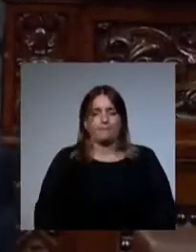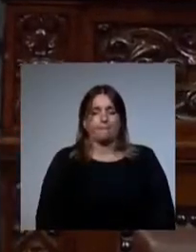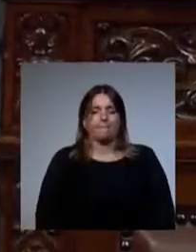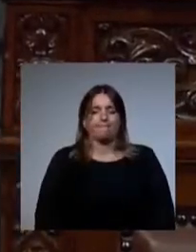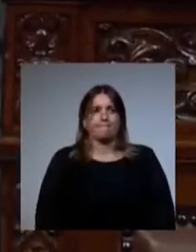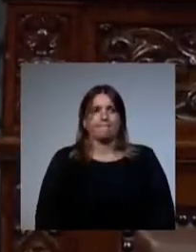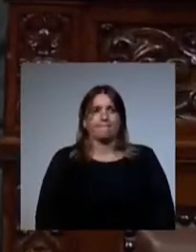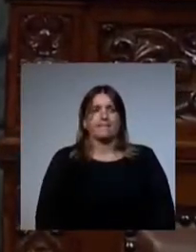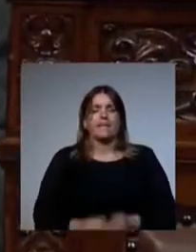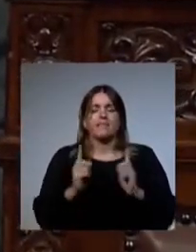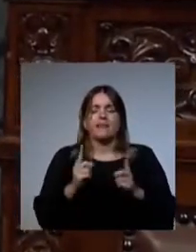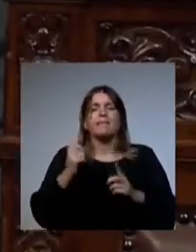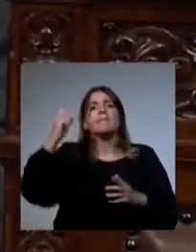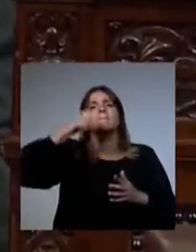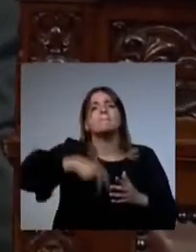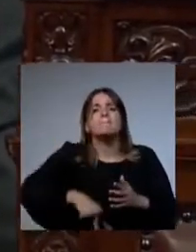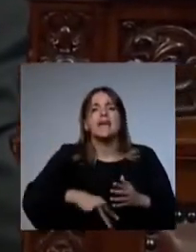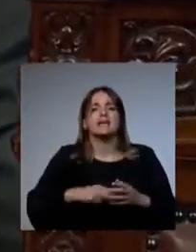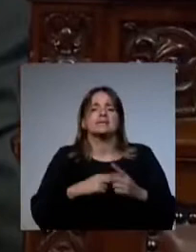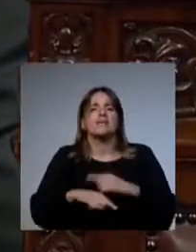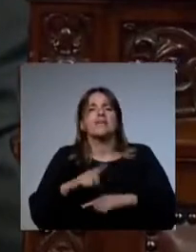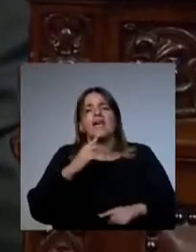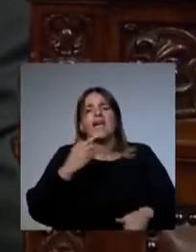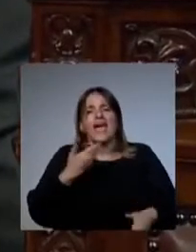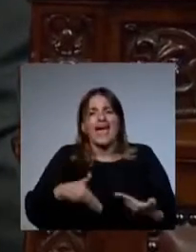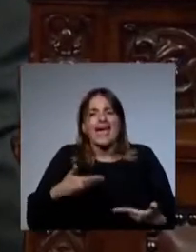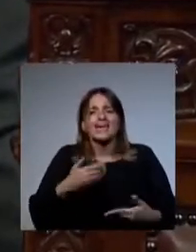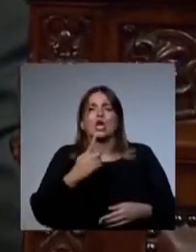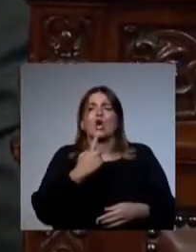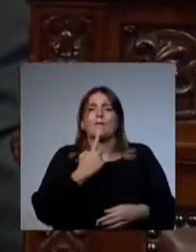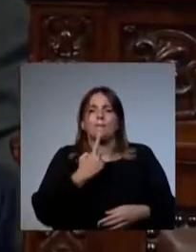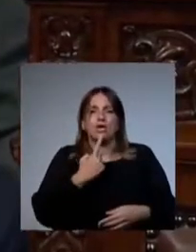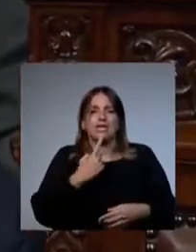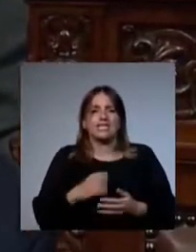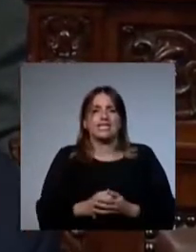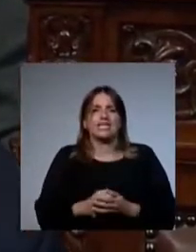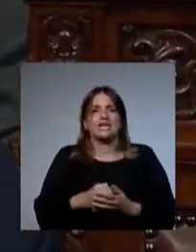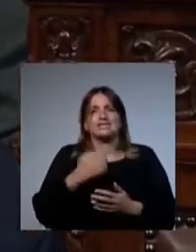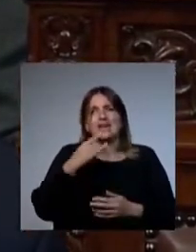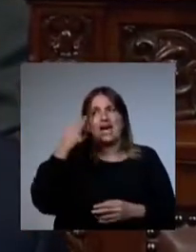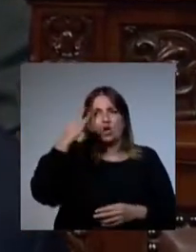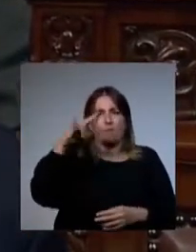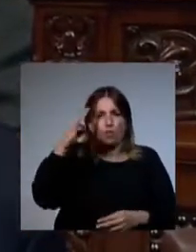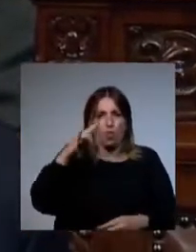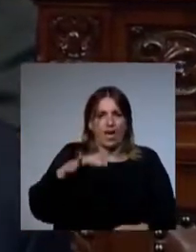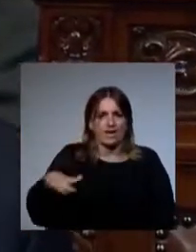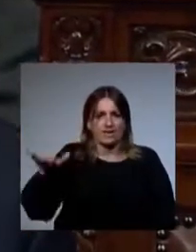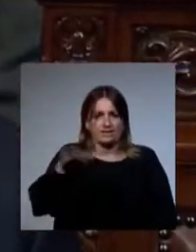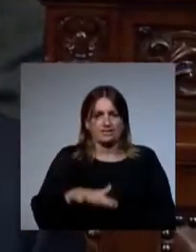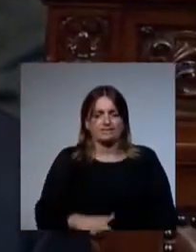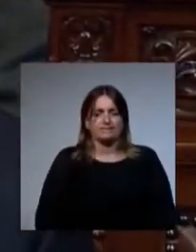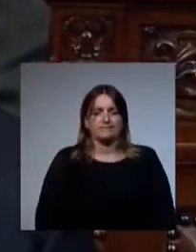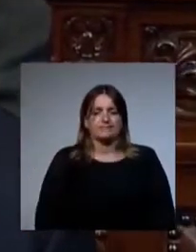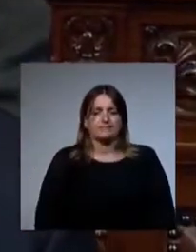Se elaboró un plan de género en políticas agropecuarias